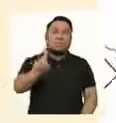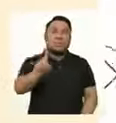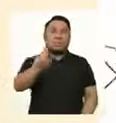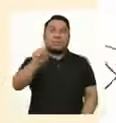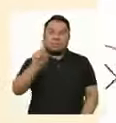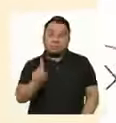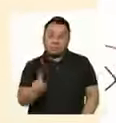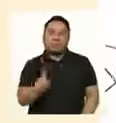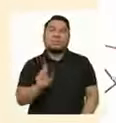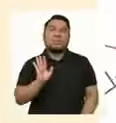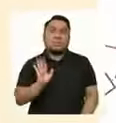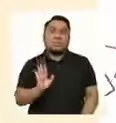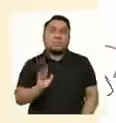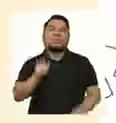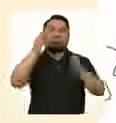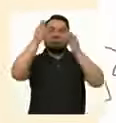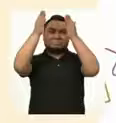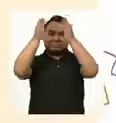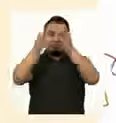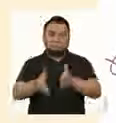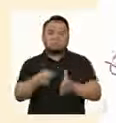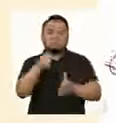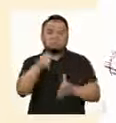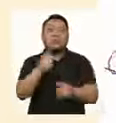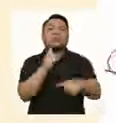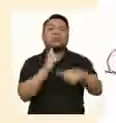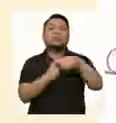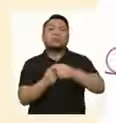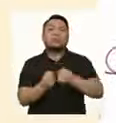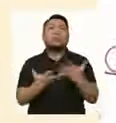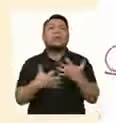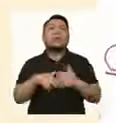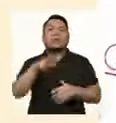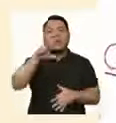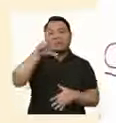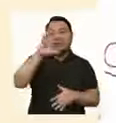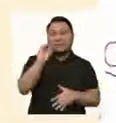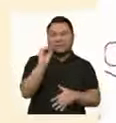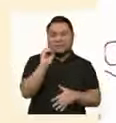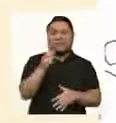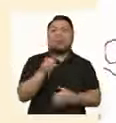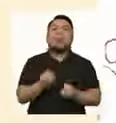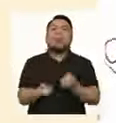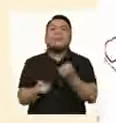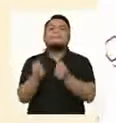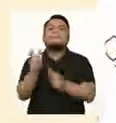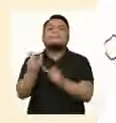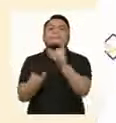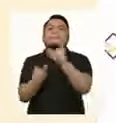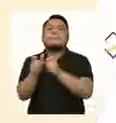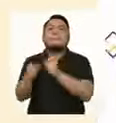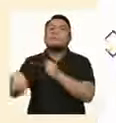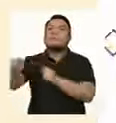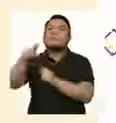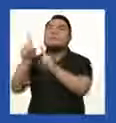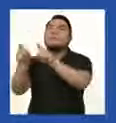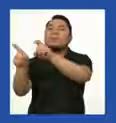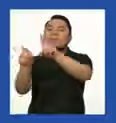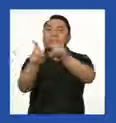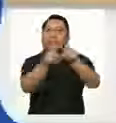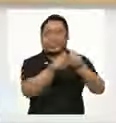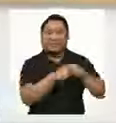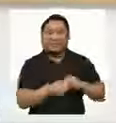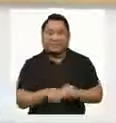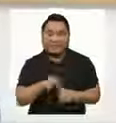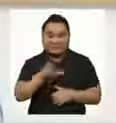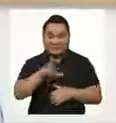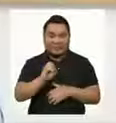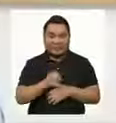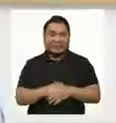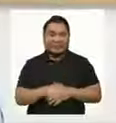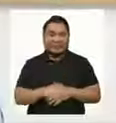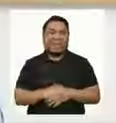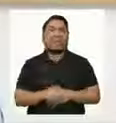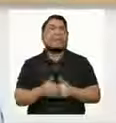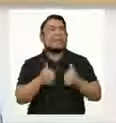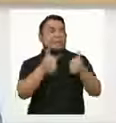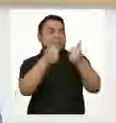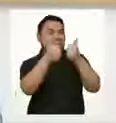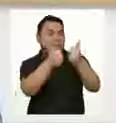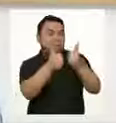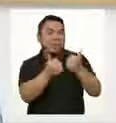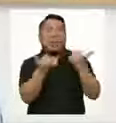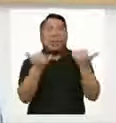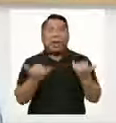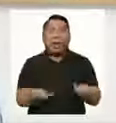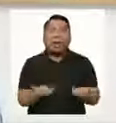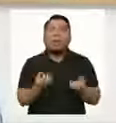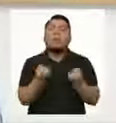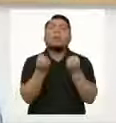1, que sumando nos da 30, que es la cantidad de vecinas y vecinos encuestados. Muy bien. Ahora